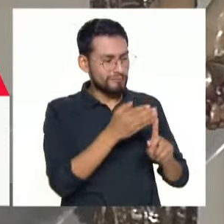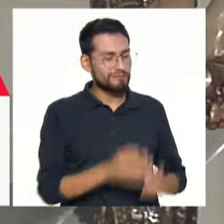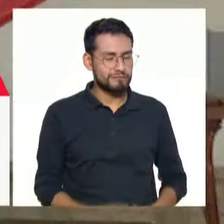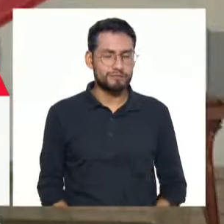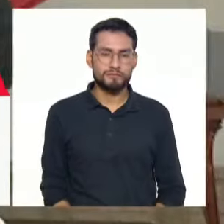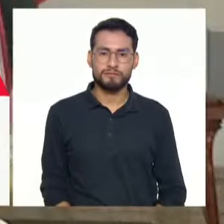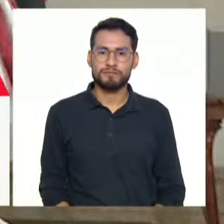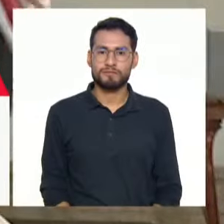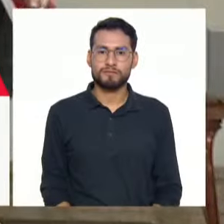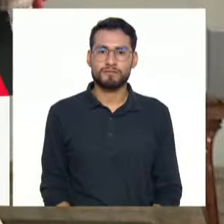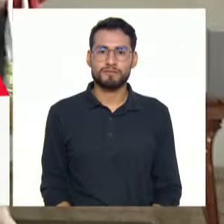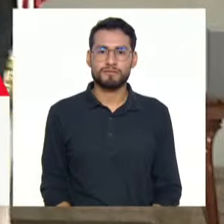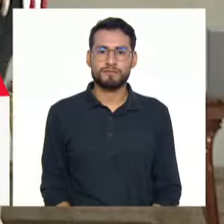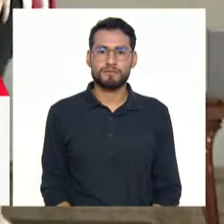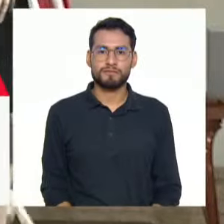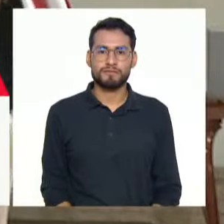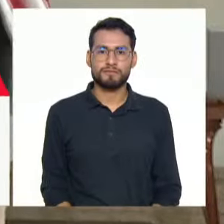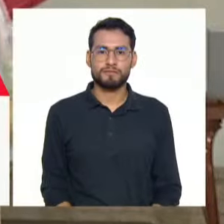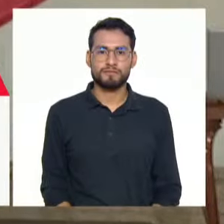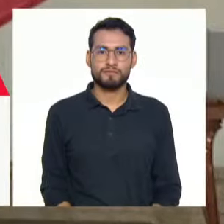demanden.